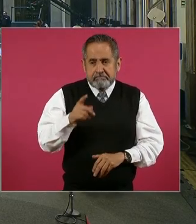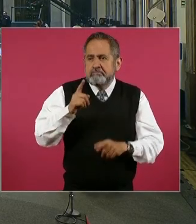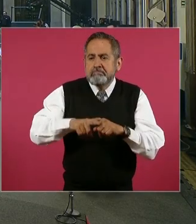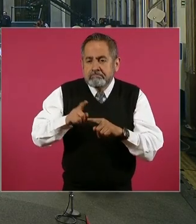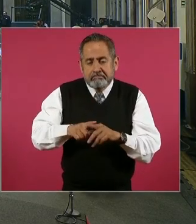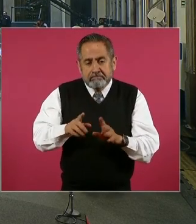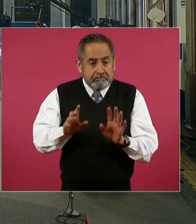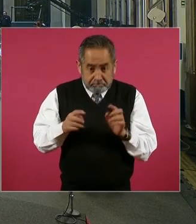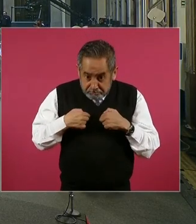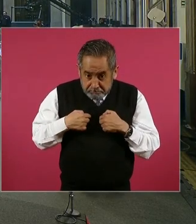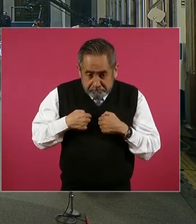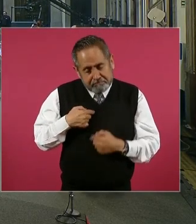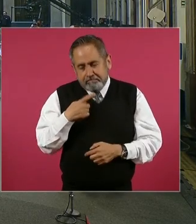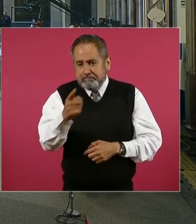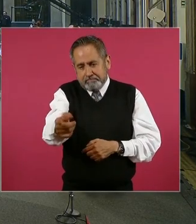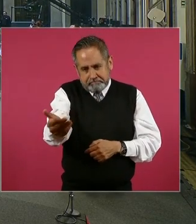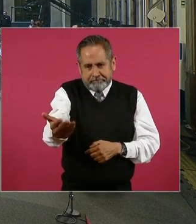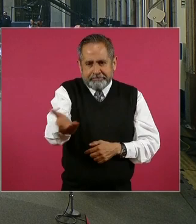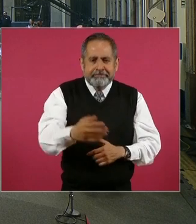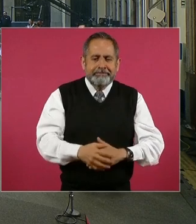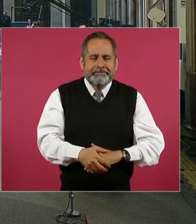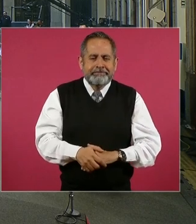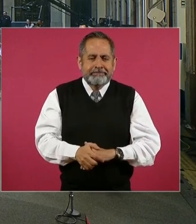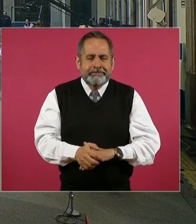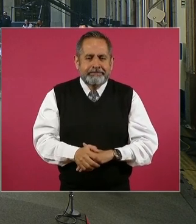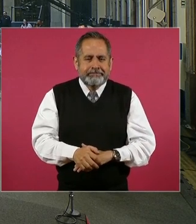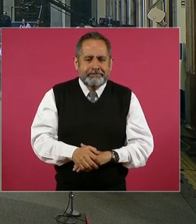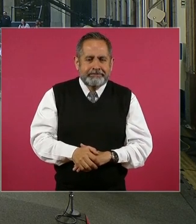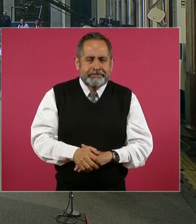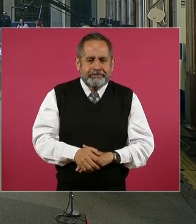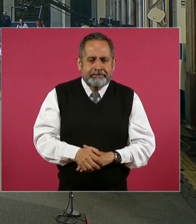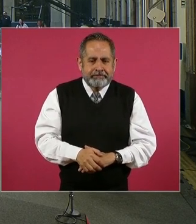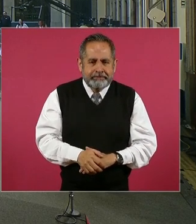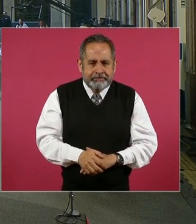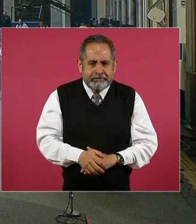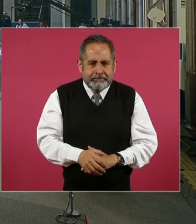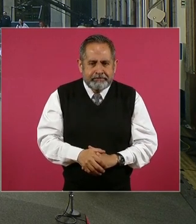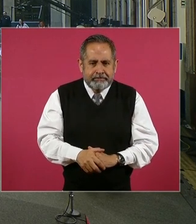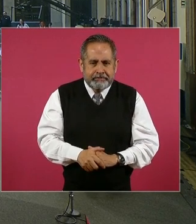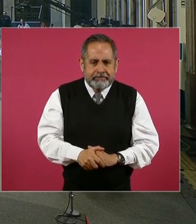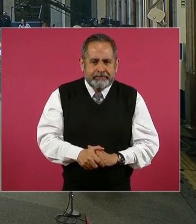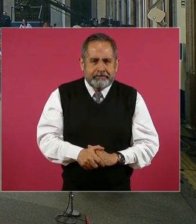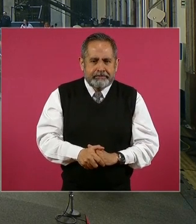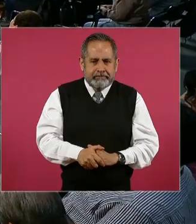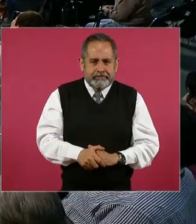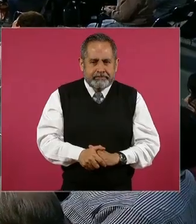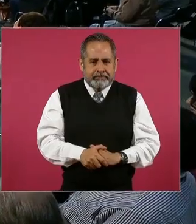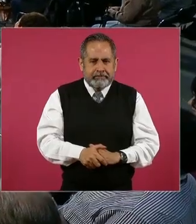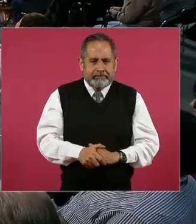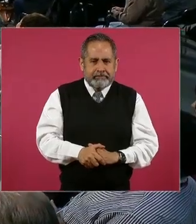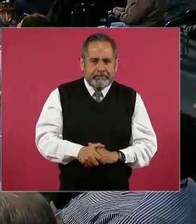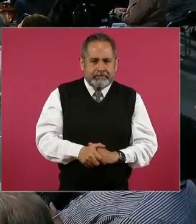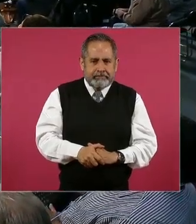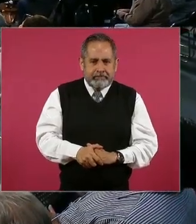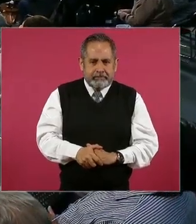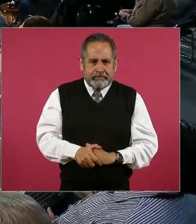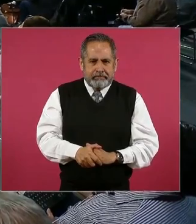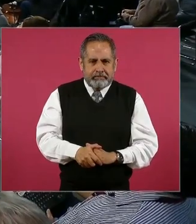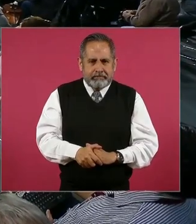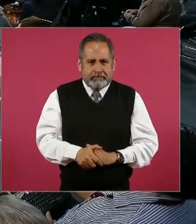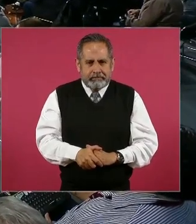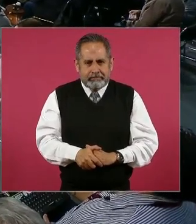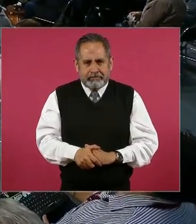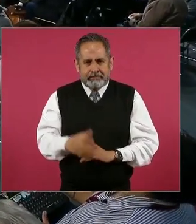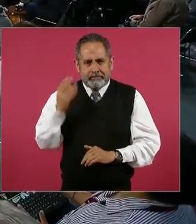órale puedo hacer la pregunta esta per hac hacer la siguiente que tenía pensado para